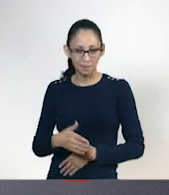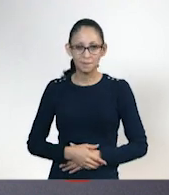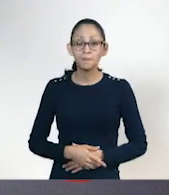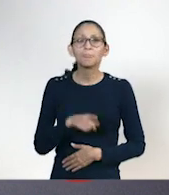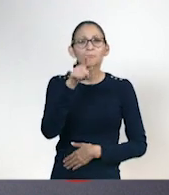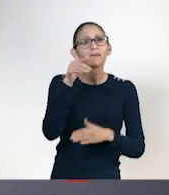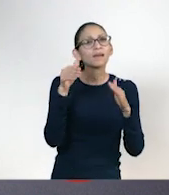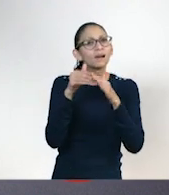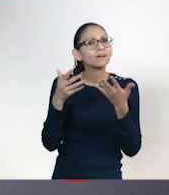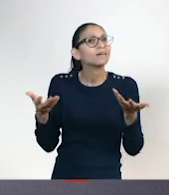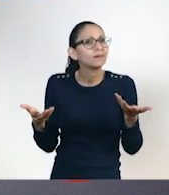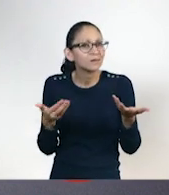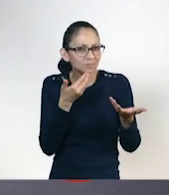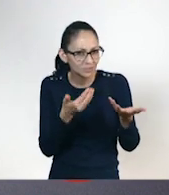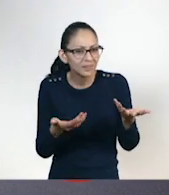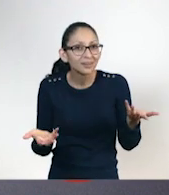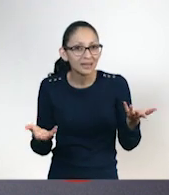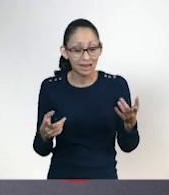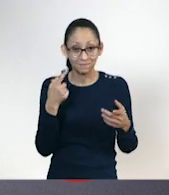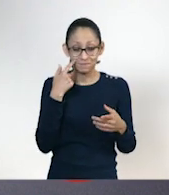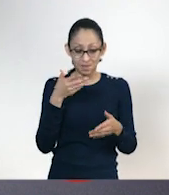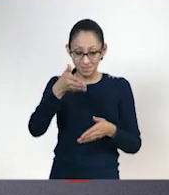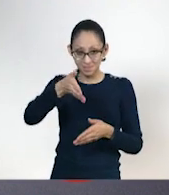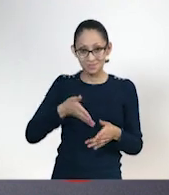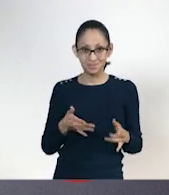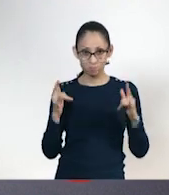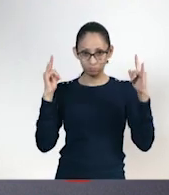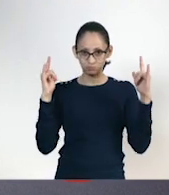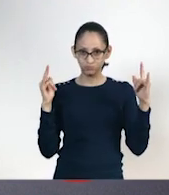Vamos a dividir nuestra cancha en dos. Ok.